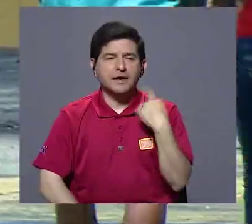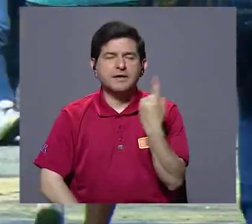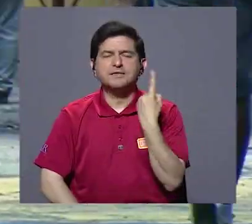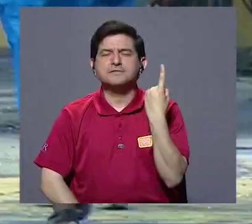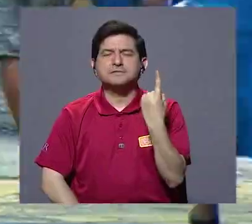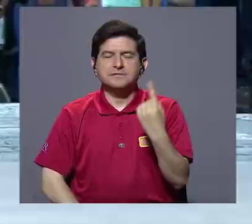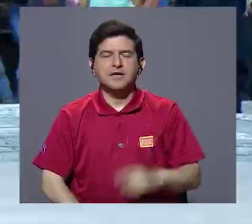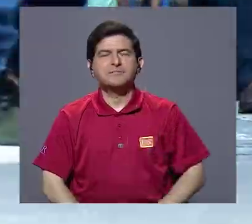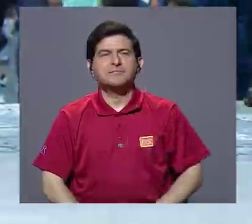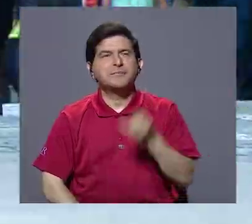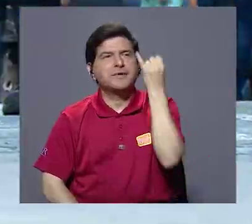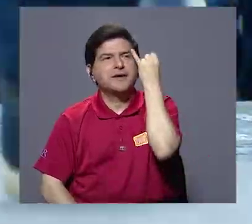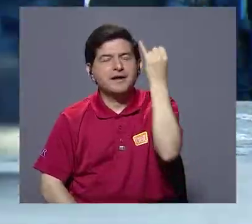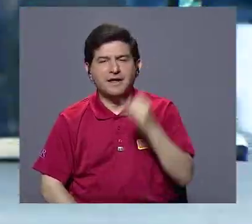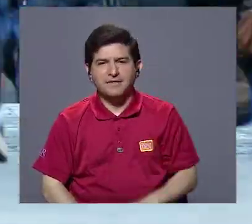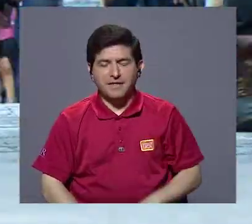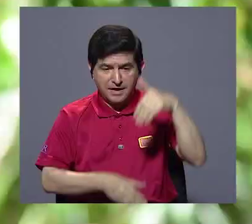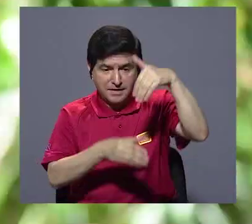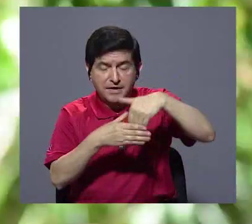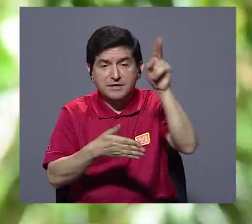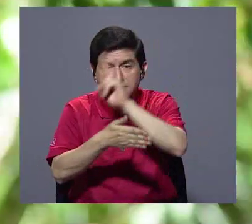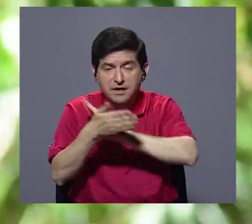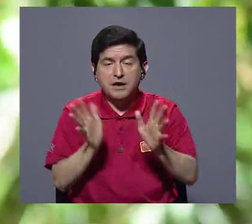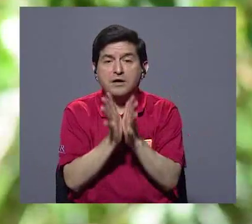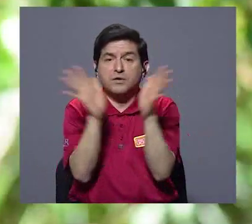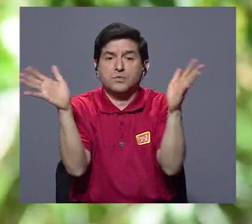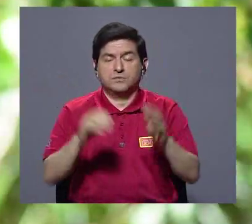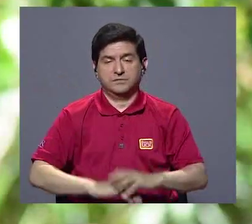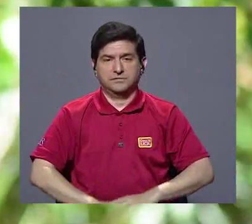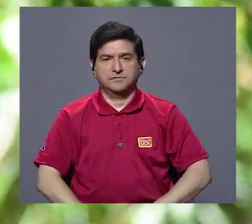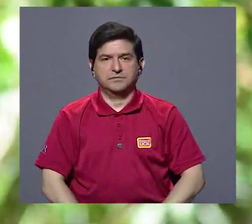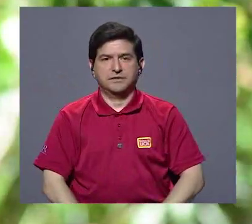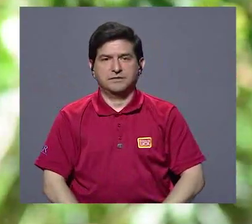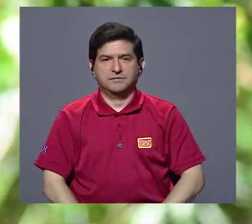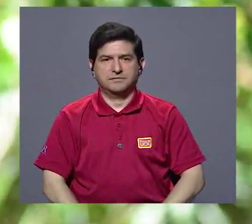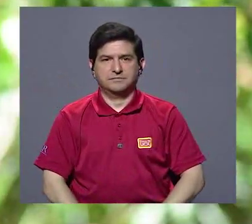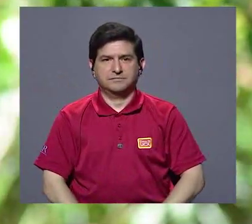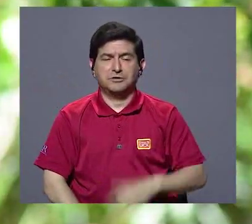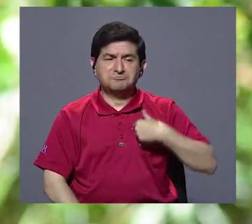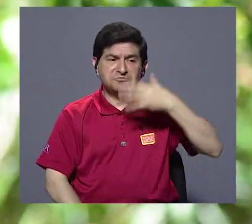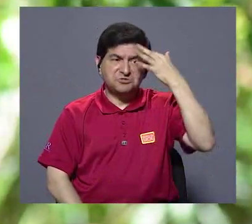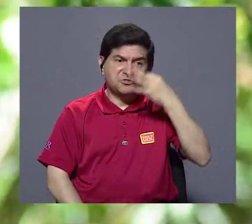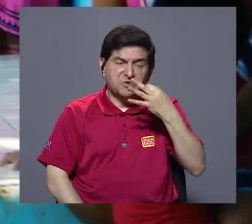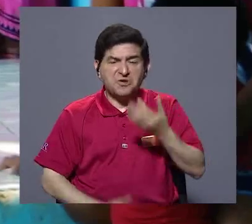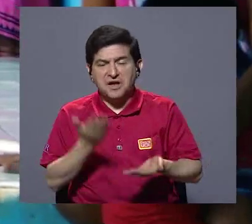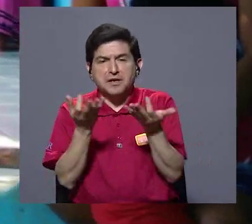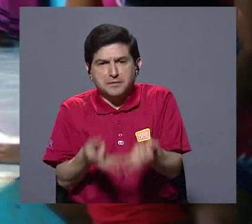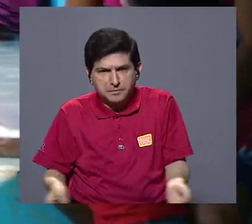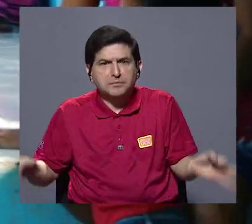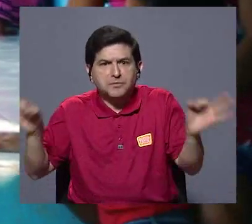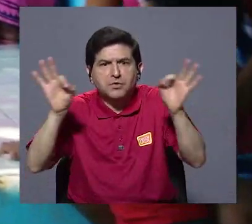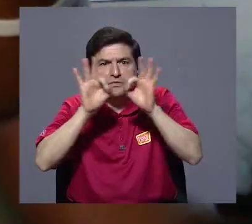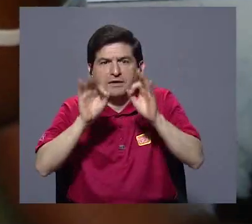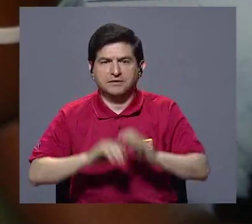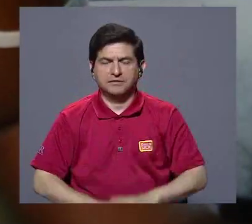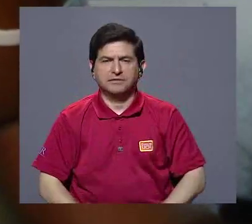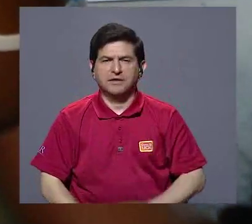Siempre había tenido la intención de ingresar a alguna universidad pública. Consideraba que era